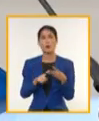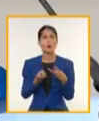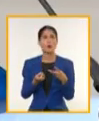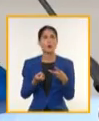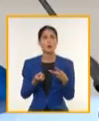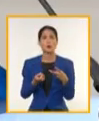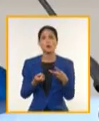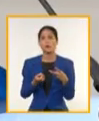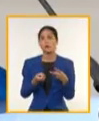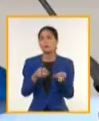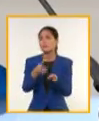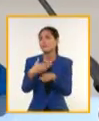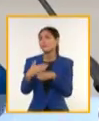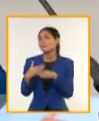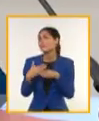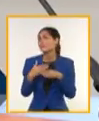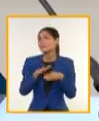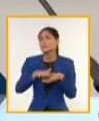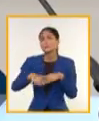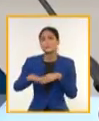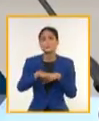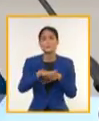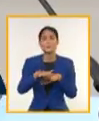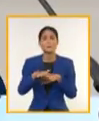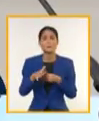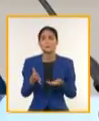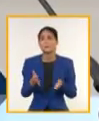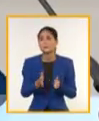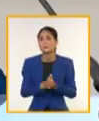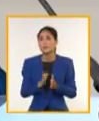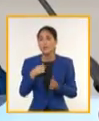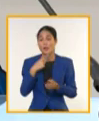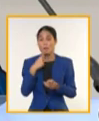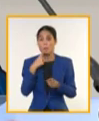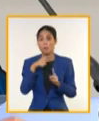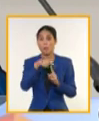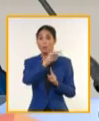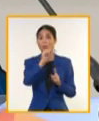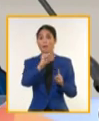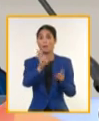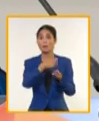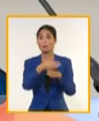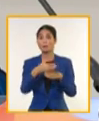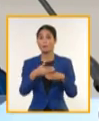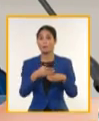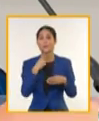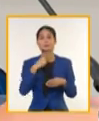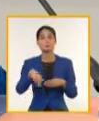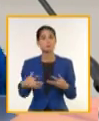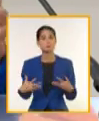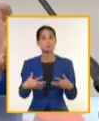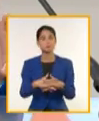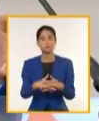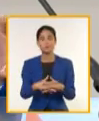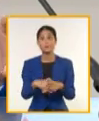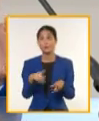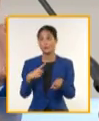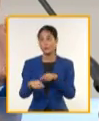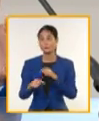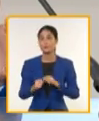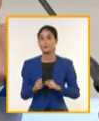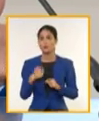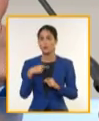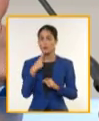una cooperación en muchos rubros que es importante. El desarrollo socioeconómico más reciente